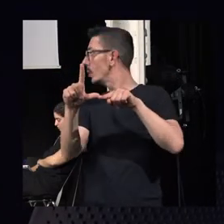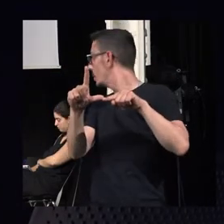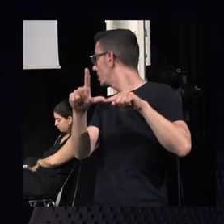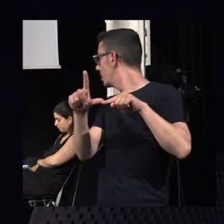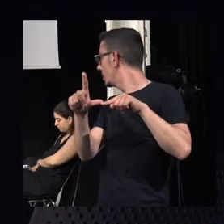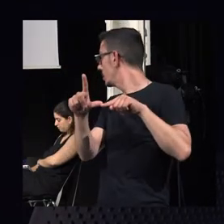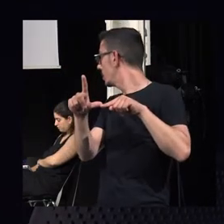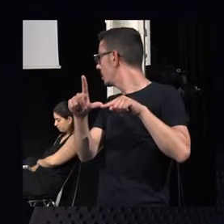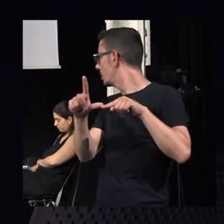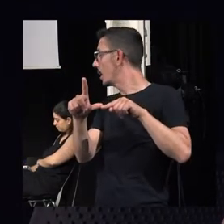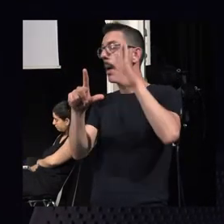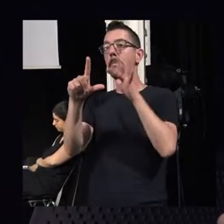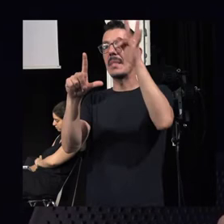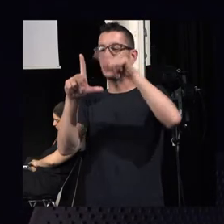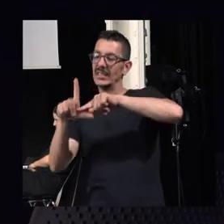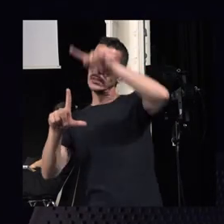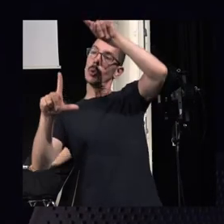que hace que ese cuadrito exista.